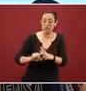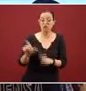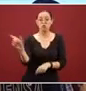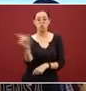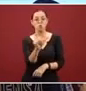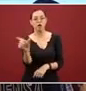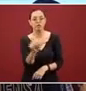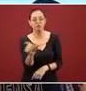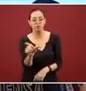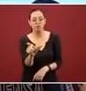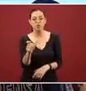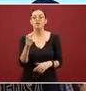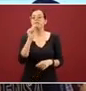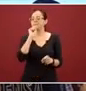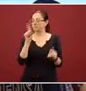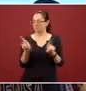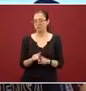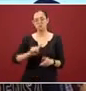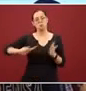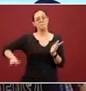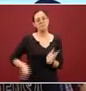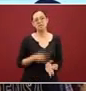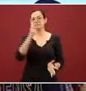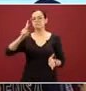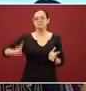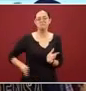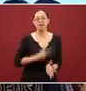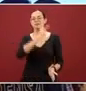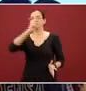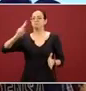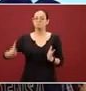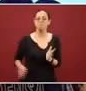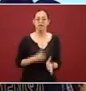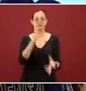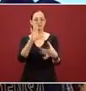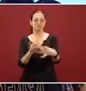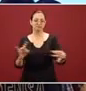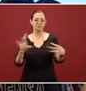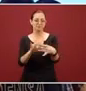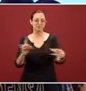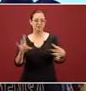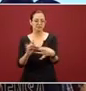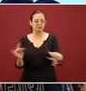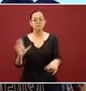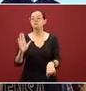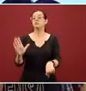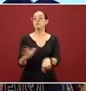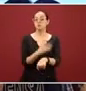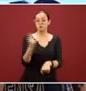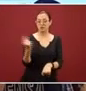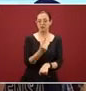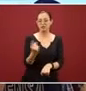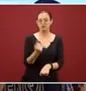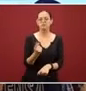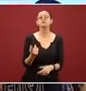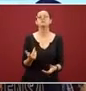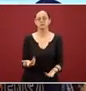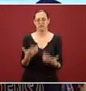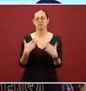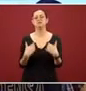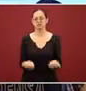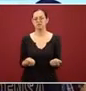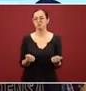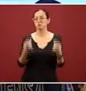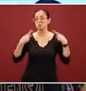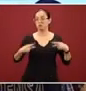algo que hemos mencionado una y otra vez. ¿Por qué razón? Porque nos parece completamente comprensible la